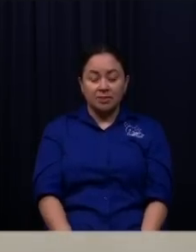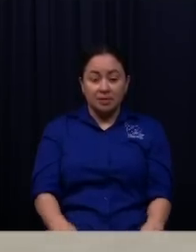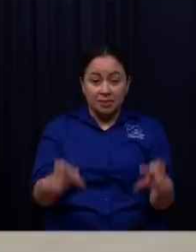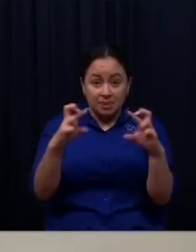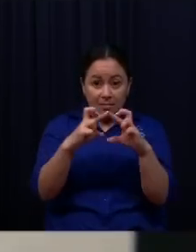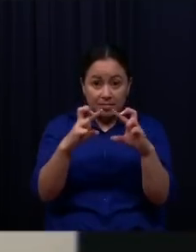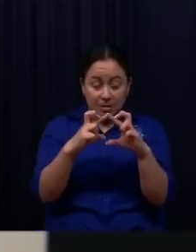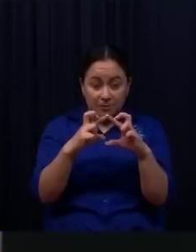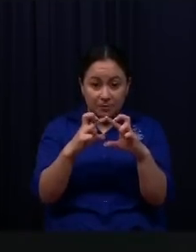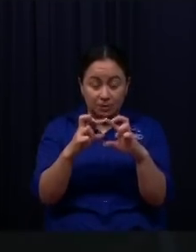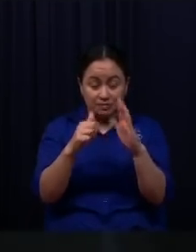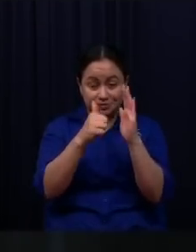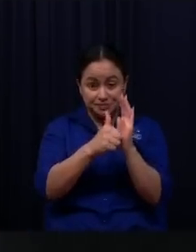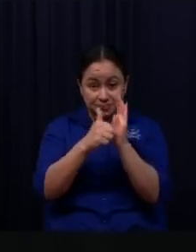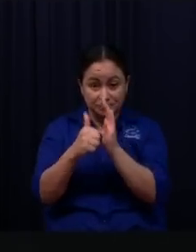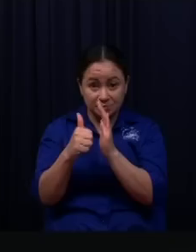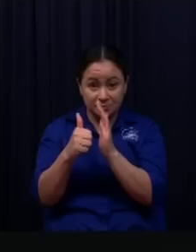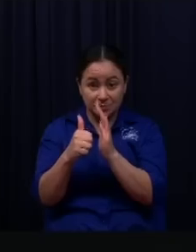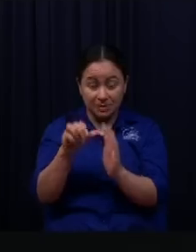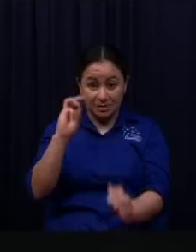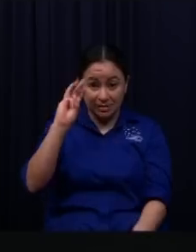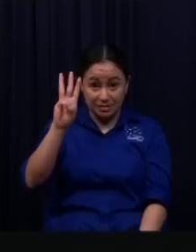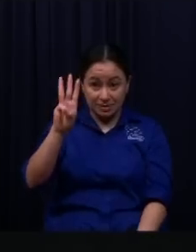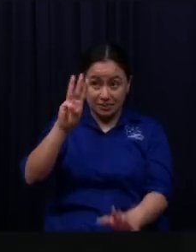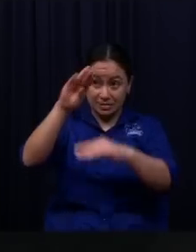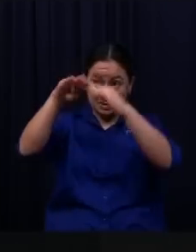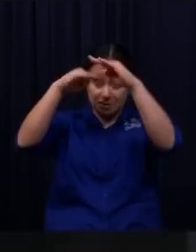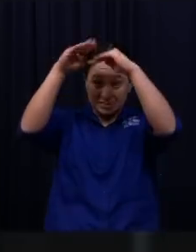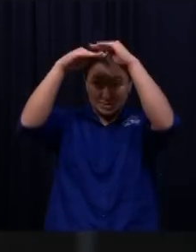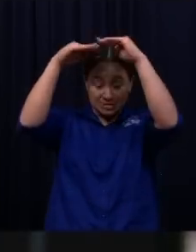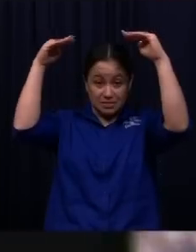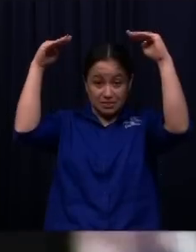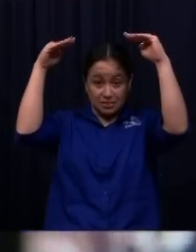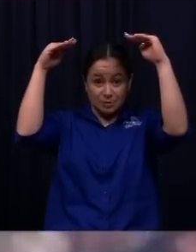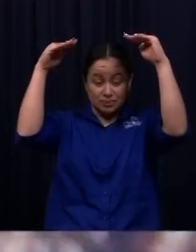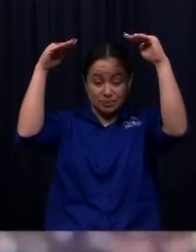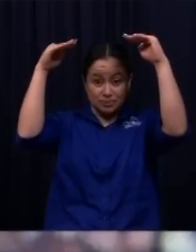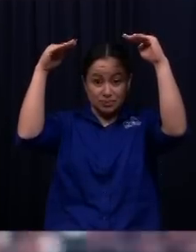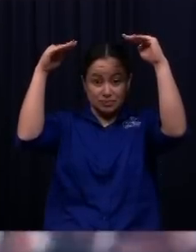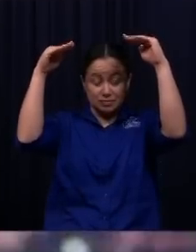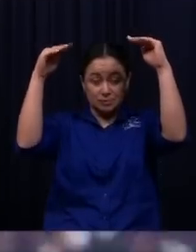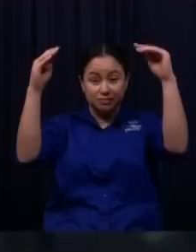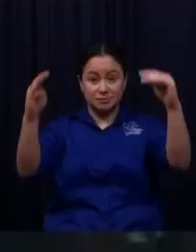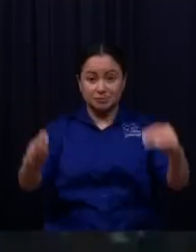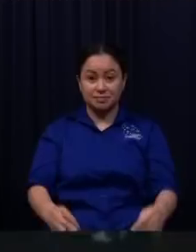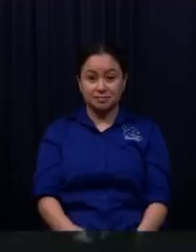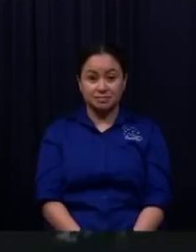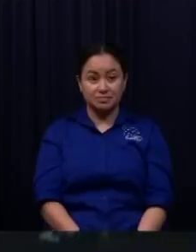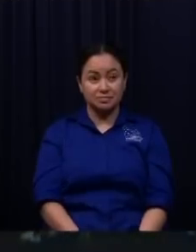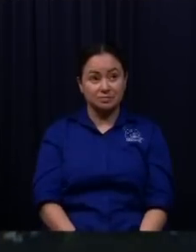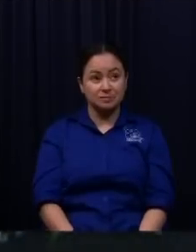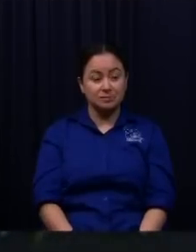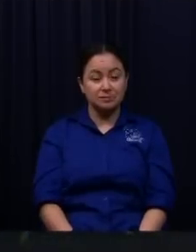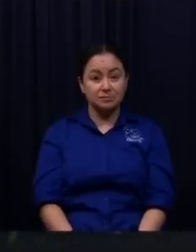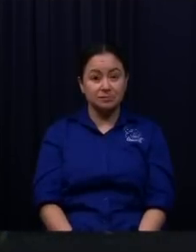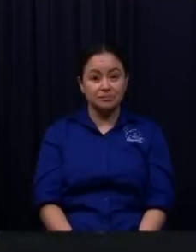Conozco a un hombre que fue llevado hace 14 años al tercer cielo. Dice, en el Antiguo